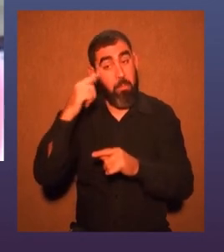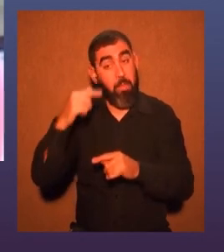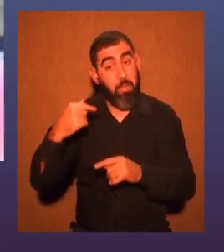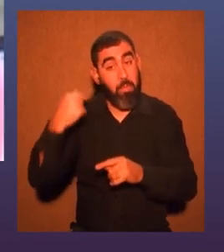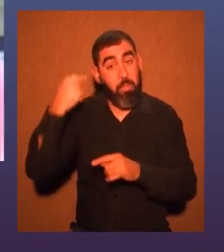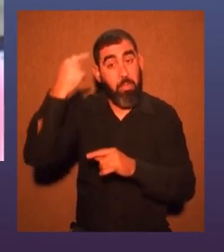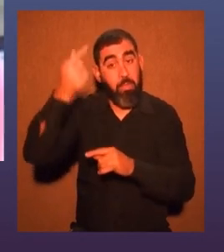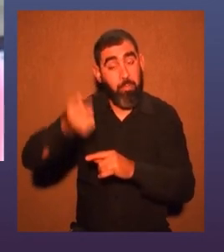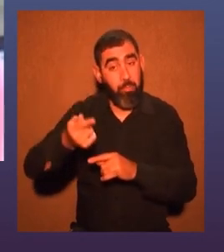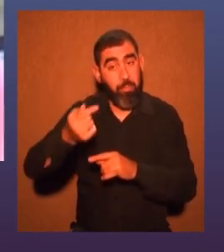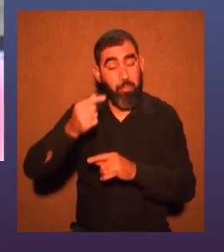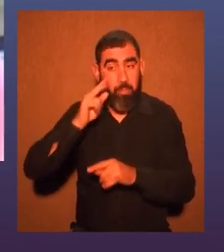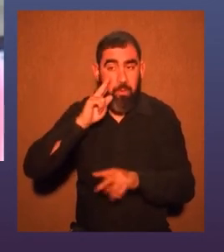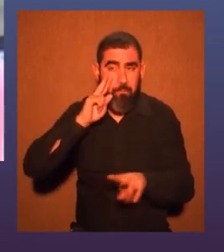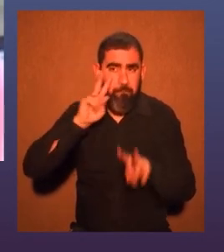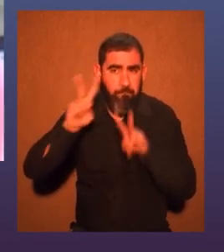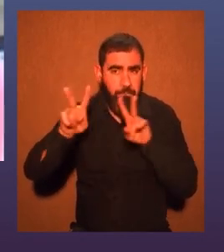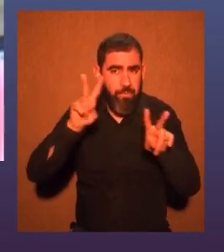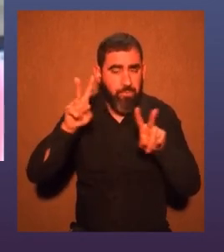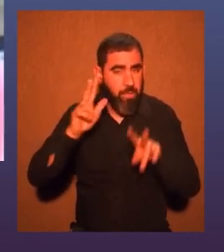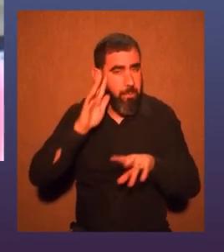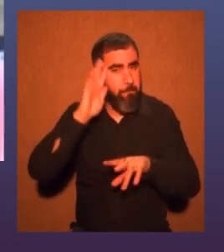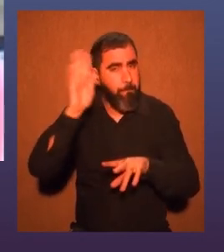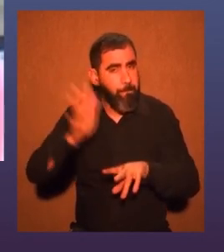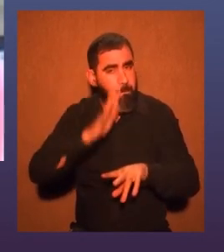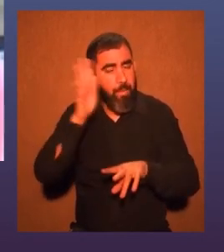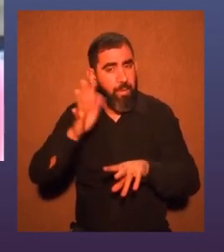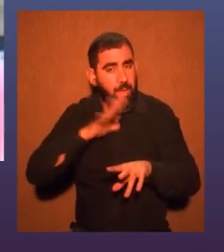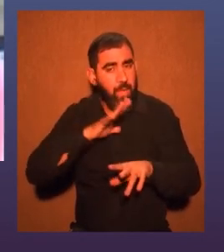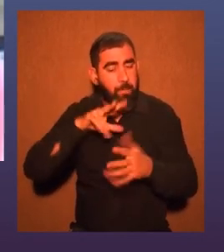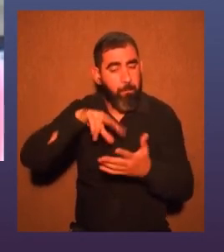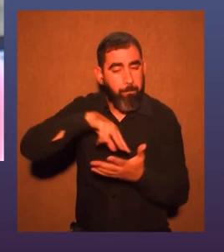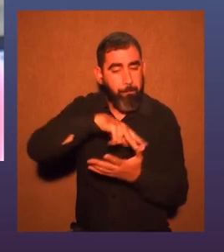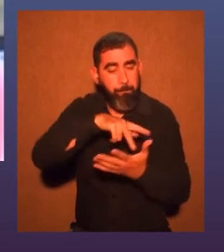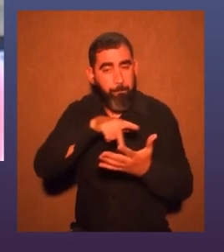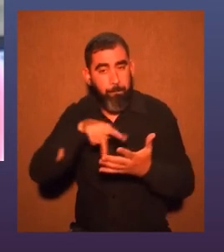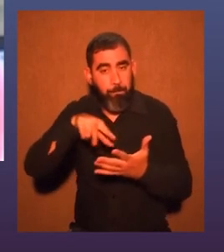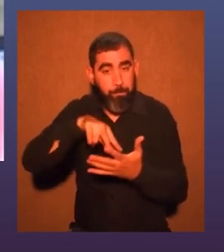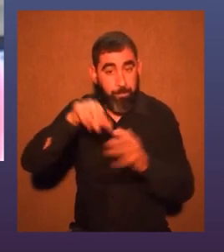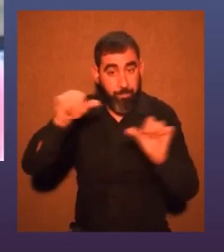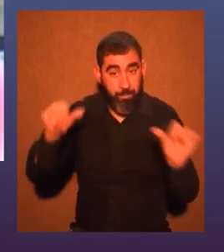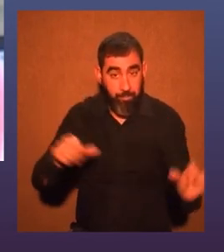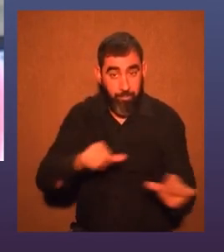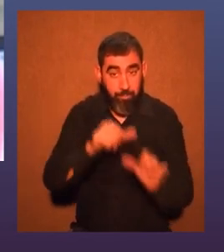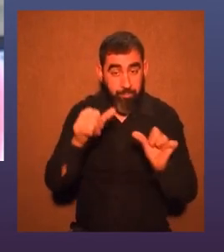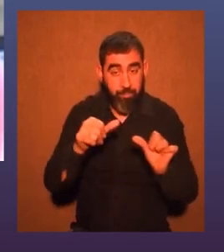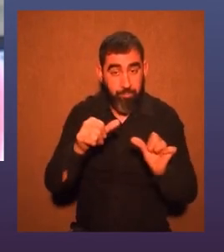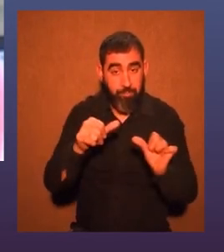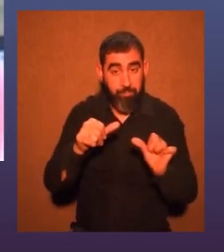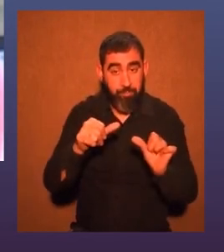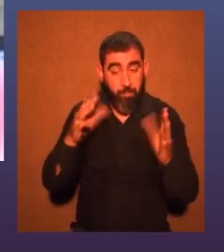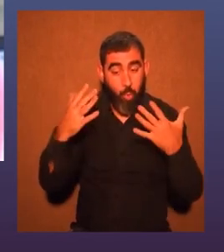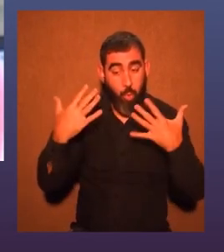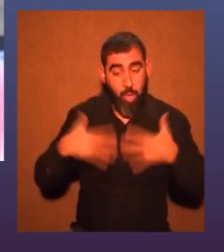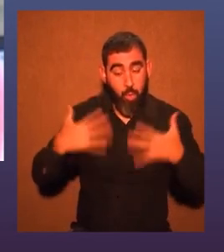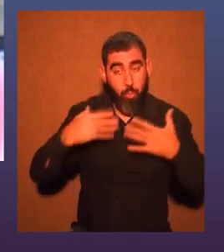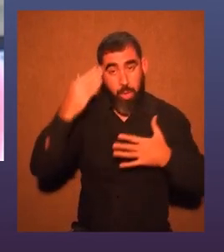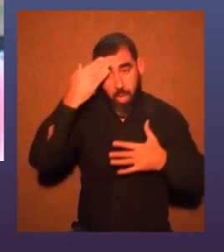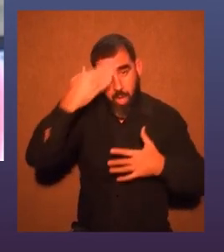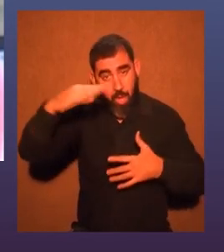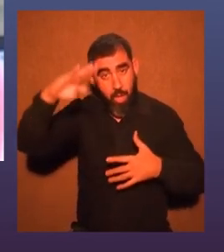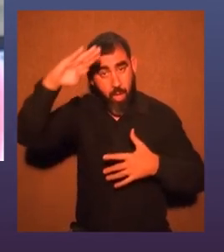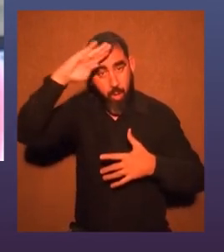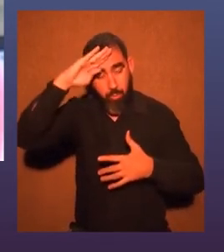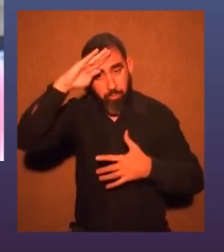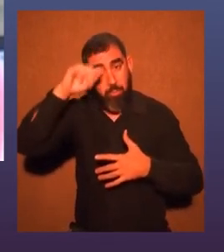como que fui visualizando y fui metiendo los pasos de ballet y con el vestuario del gaucho, y bueno,